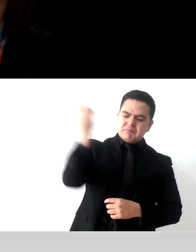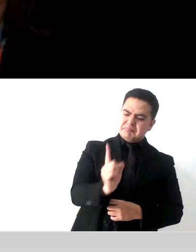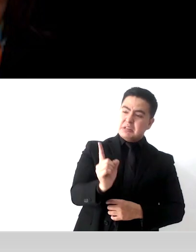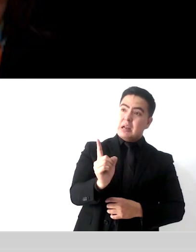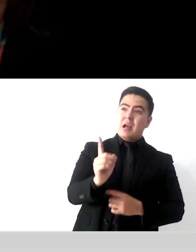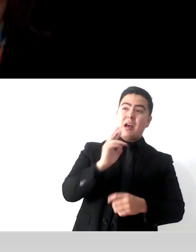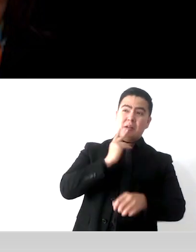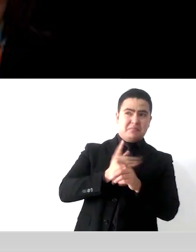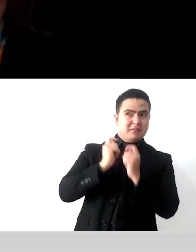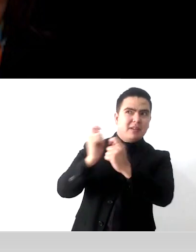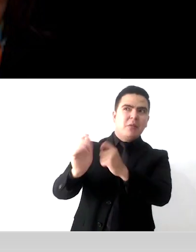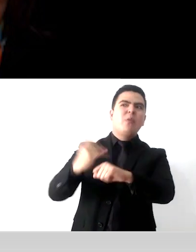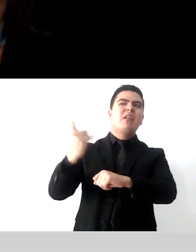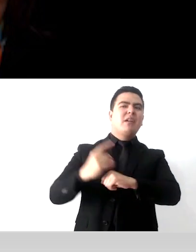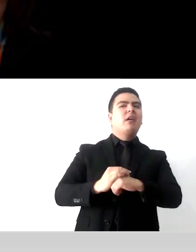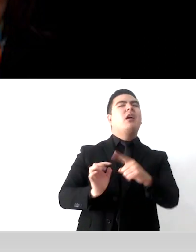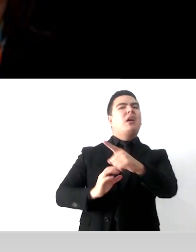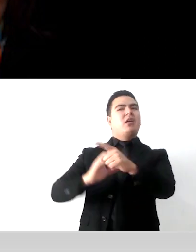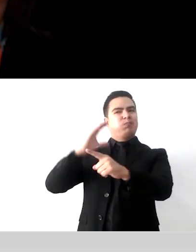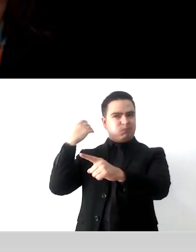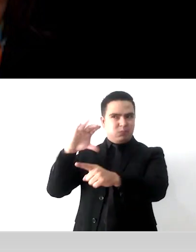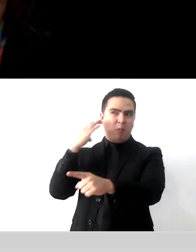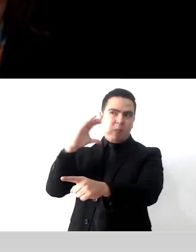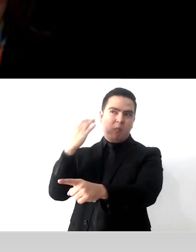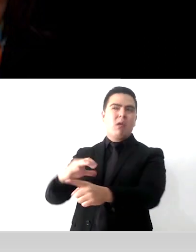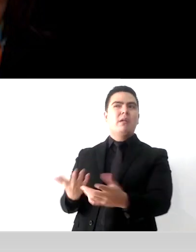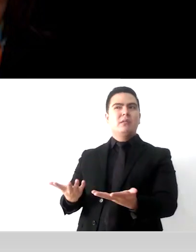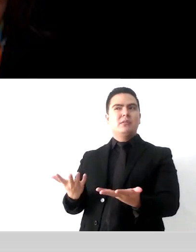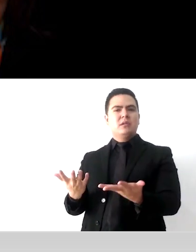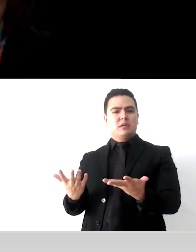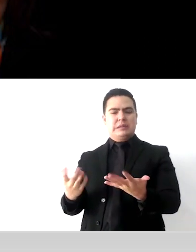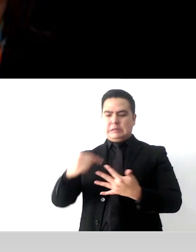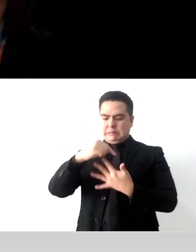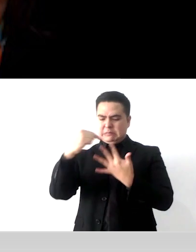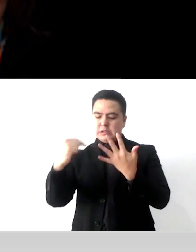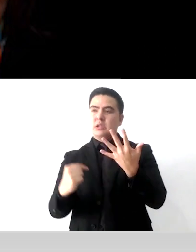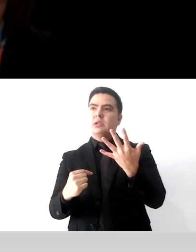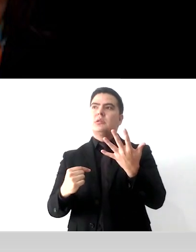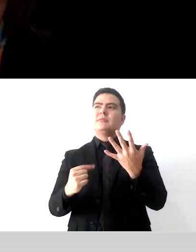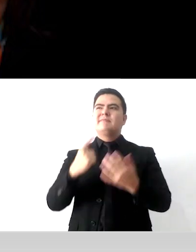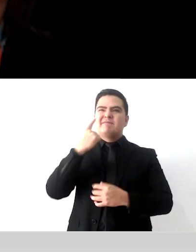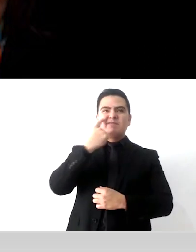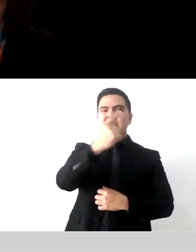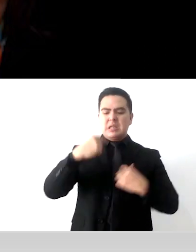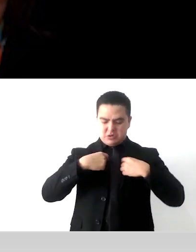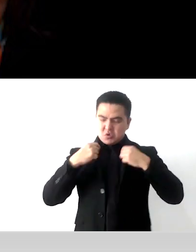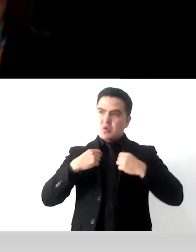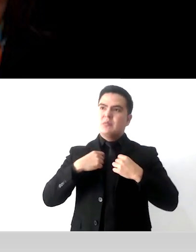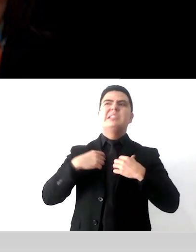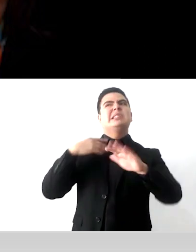tal cosa, ¿no? Se les cosifica a partir de sus cuerpos, de su forma de